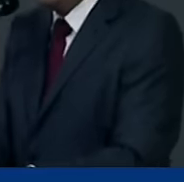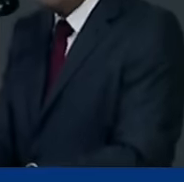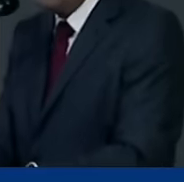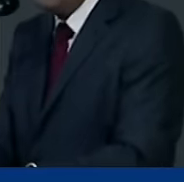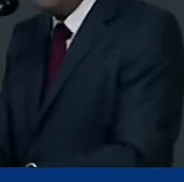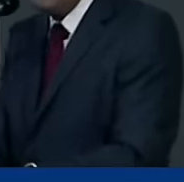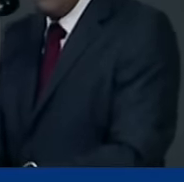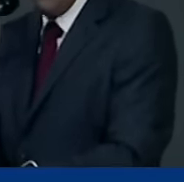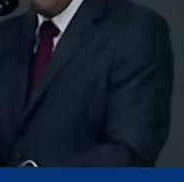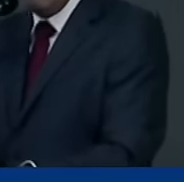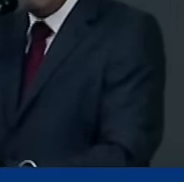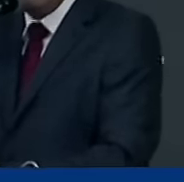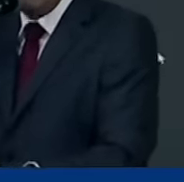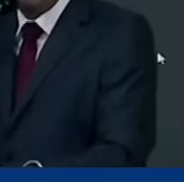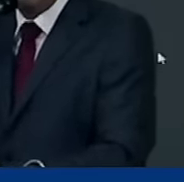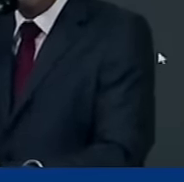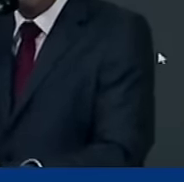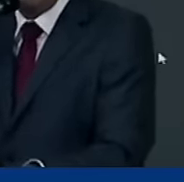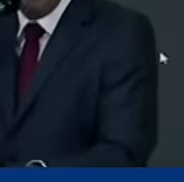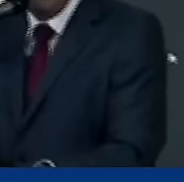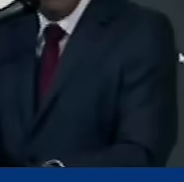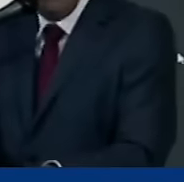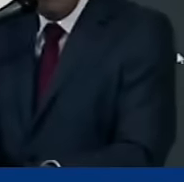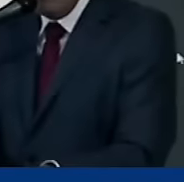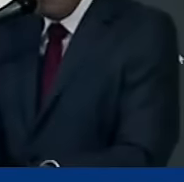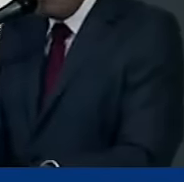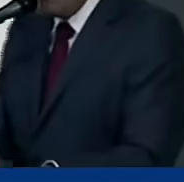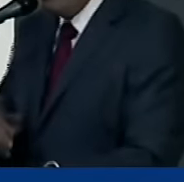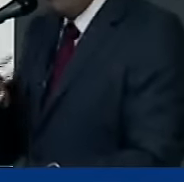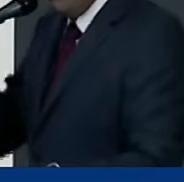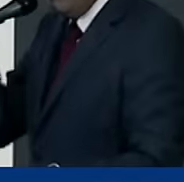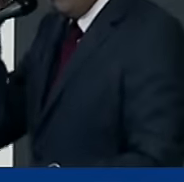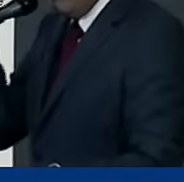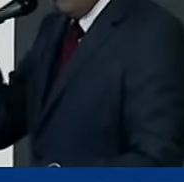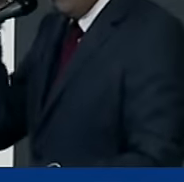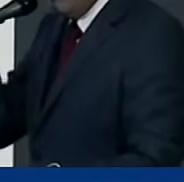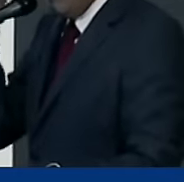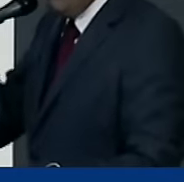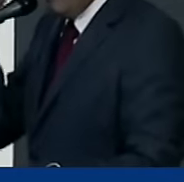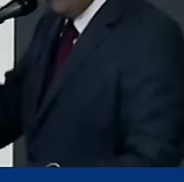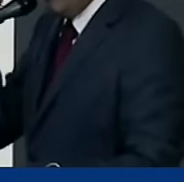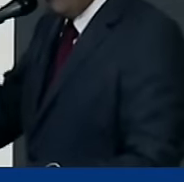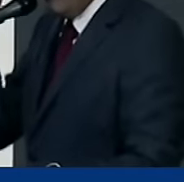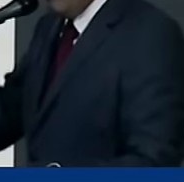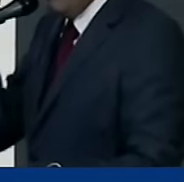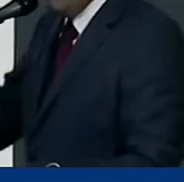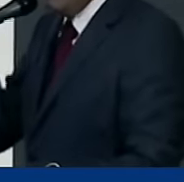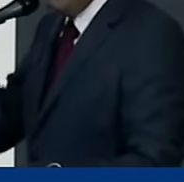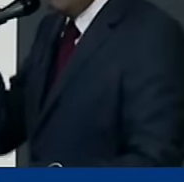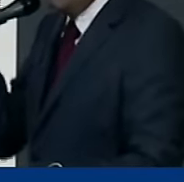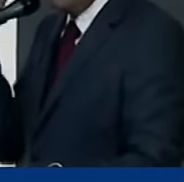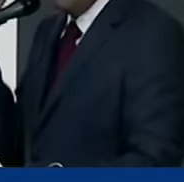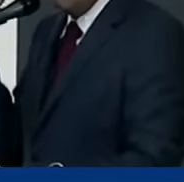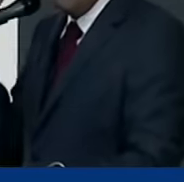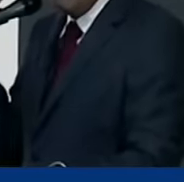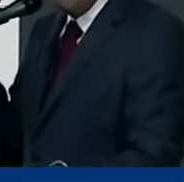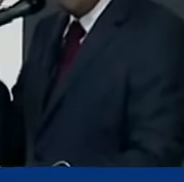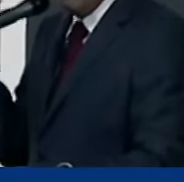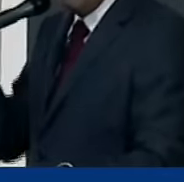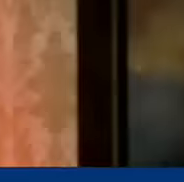a qué tributa? La espiral del silencio tributa a el miedo al